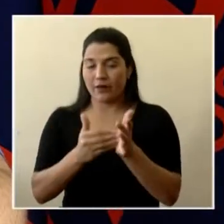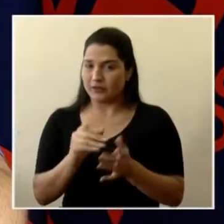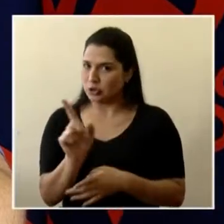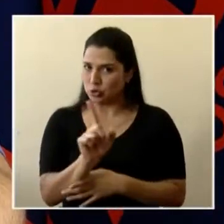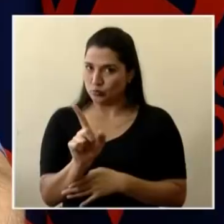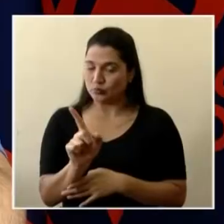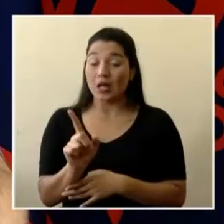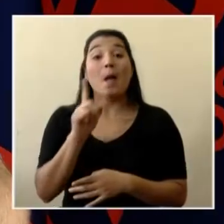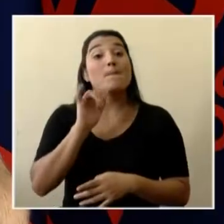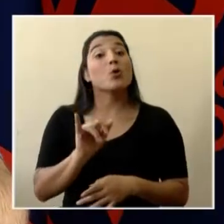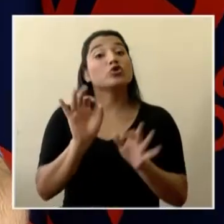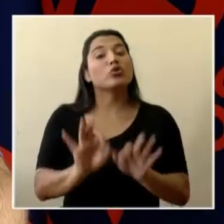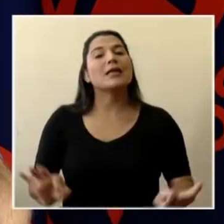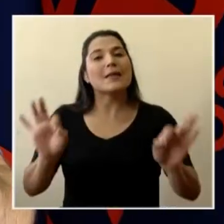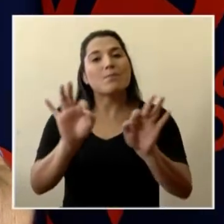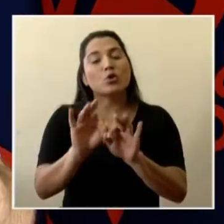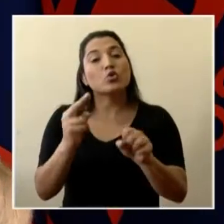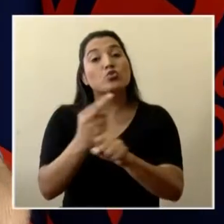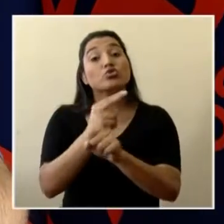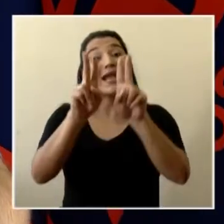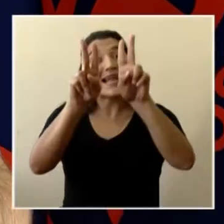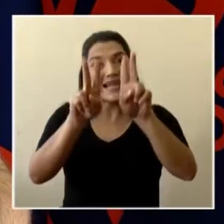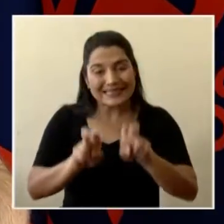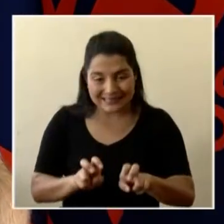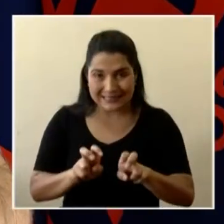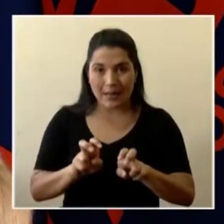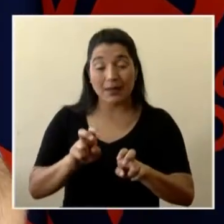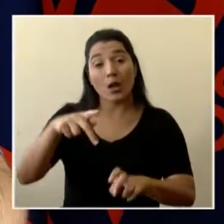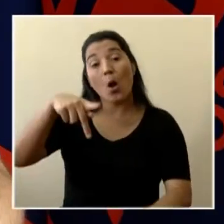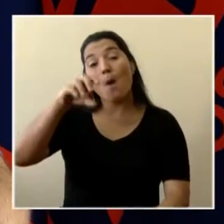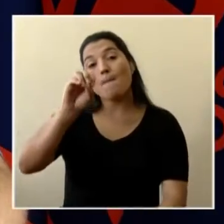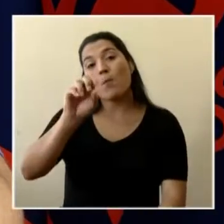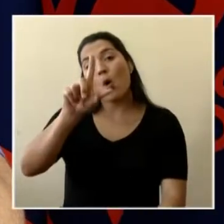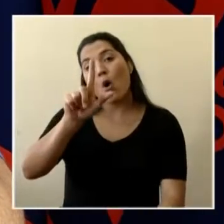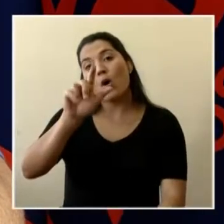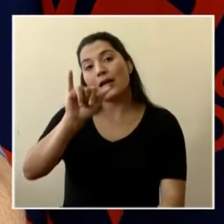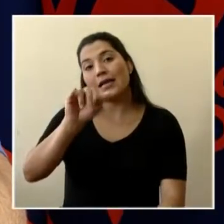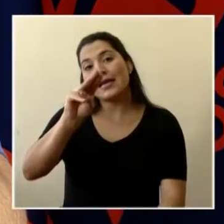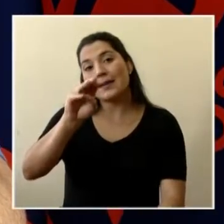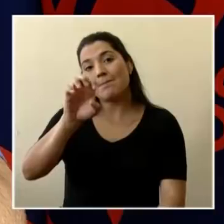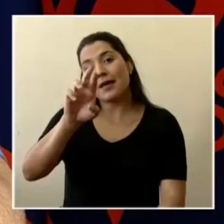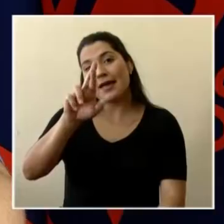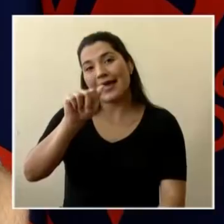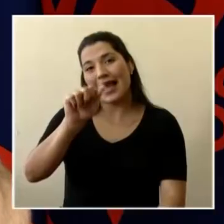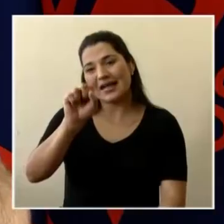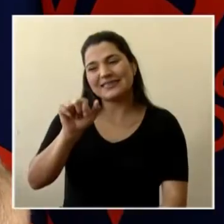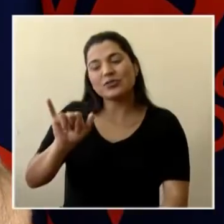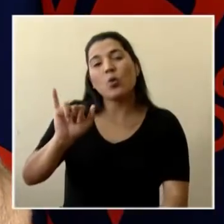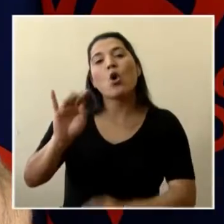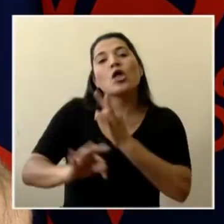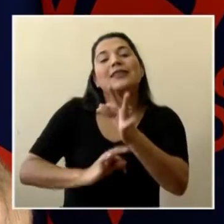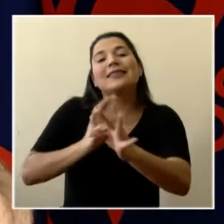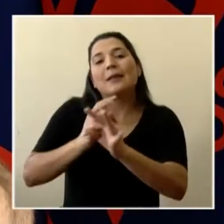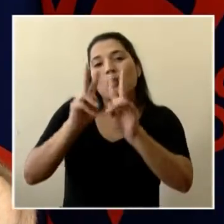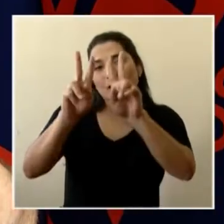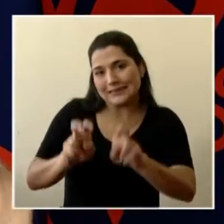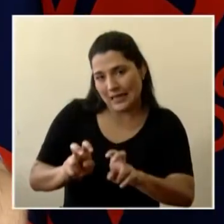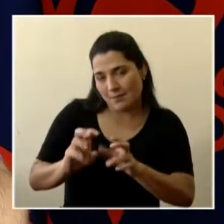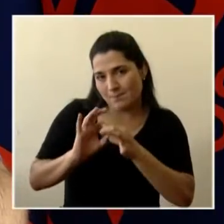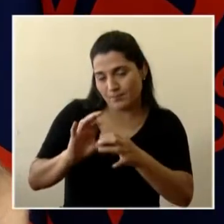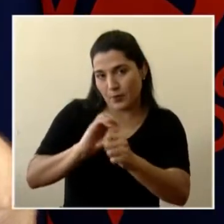eso es tan importante la utilización de pruebas de reacción en cadena de polimerasas, que son las que estamos utilizando actualmente en la institución. Tenemos una ventaja como país y